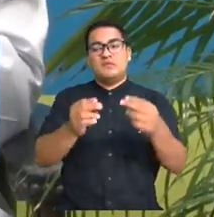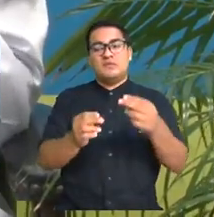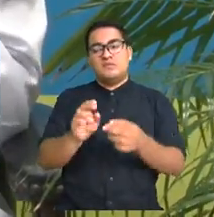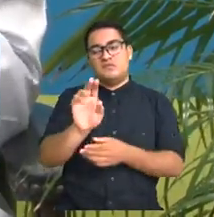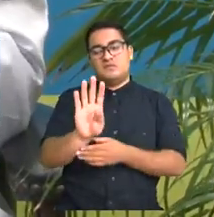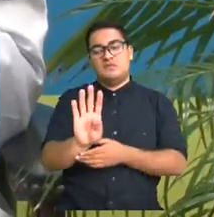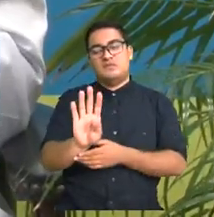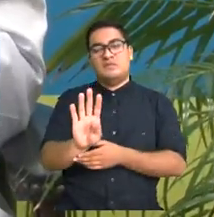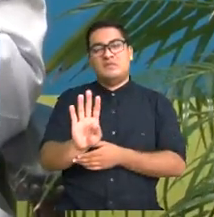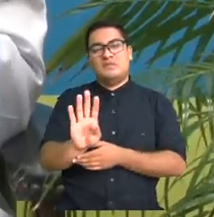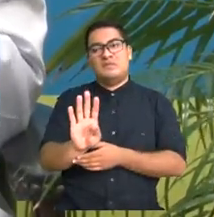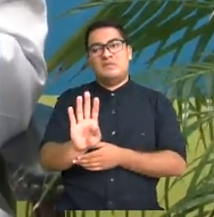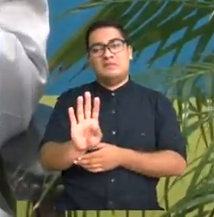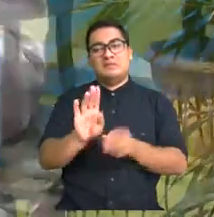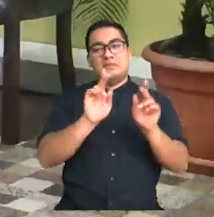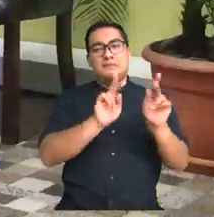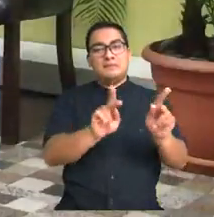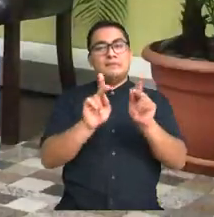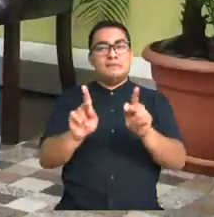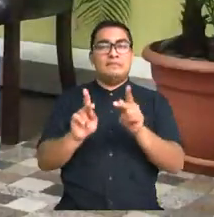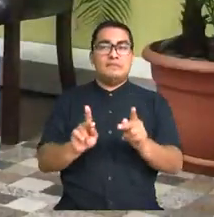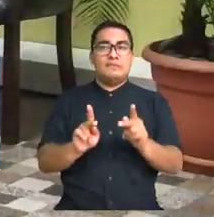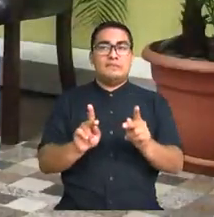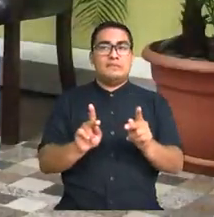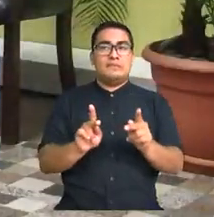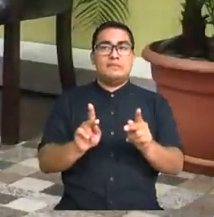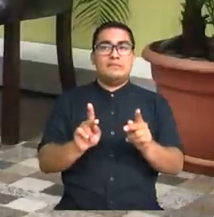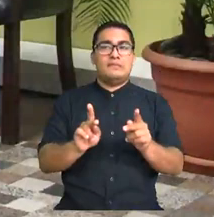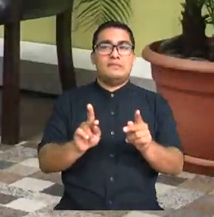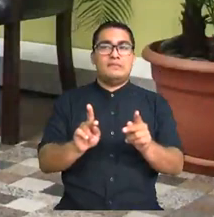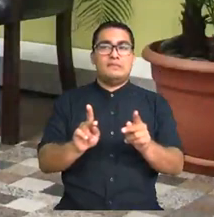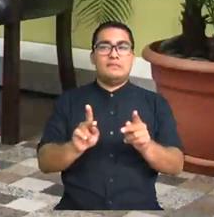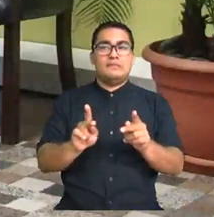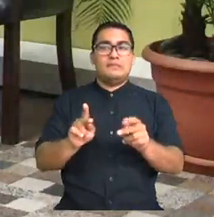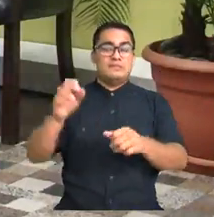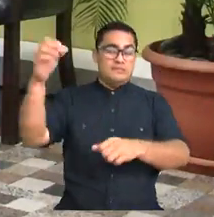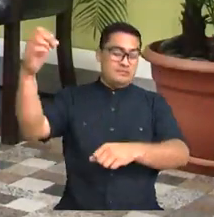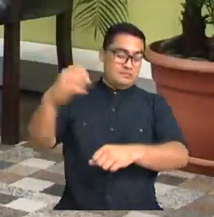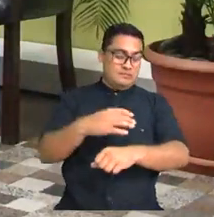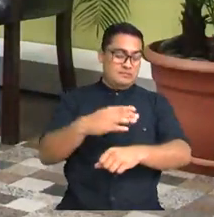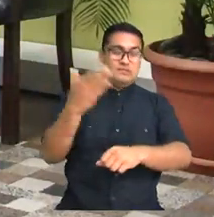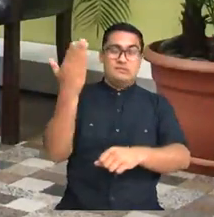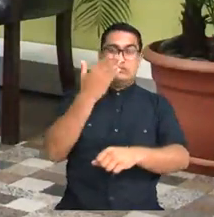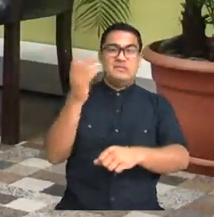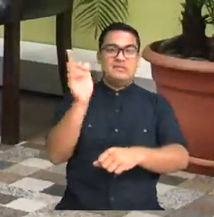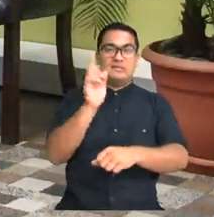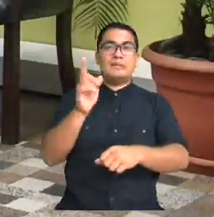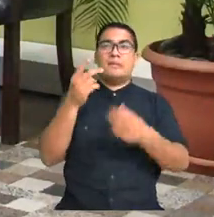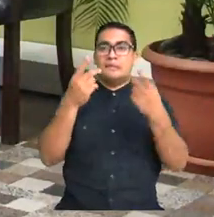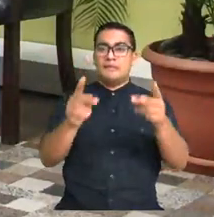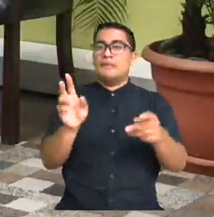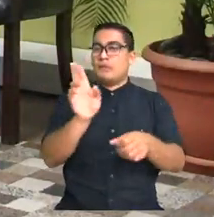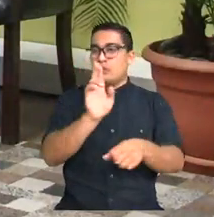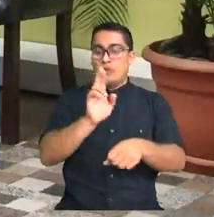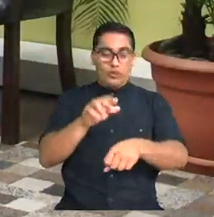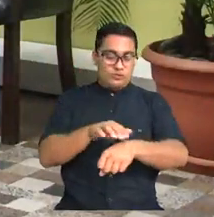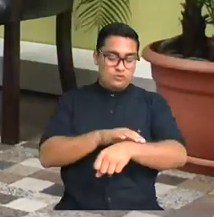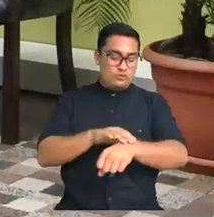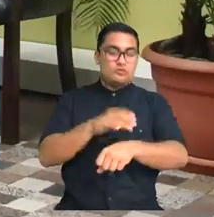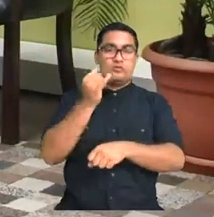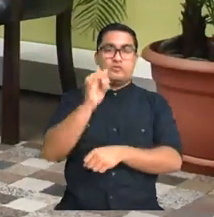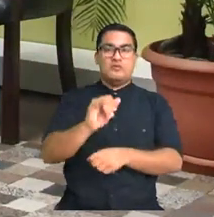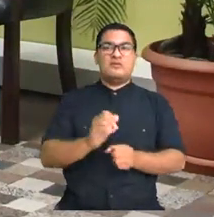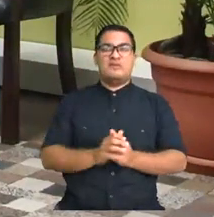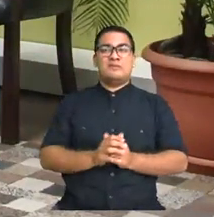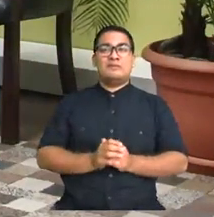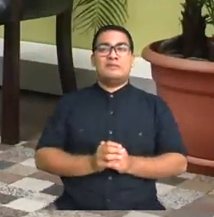que son pacientes que no se queman, pero sí se broncean. Uh-huh. Entonces, el bronceado es